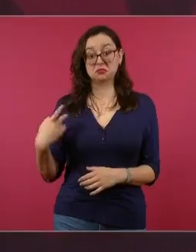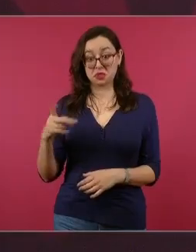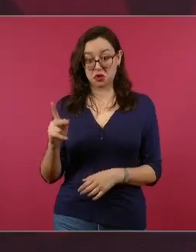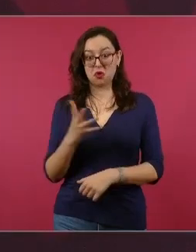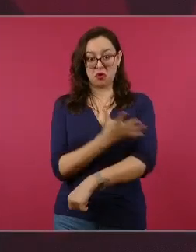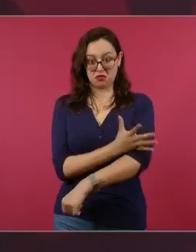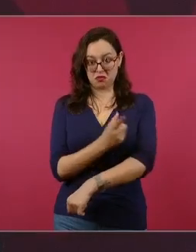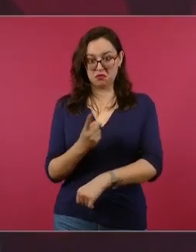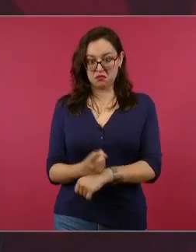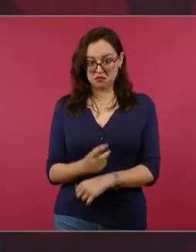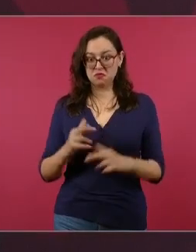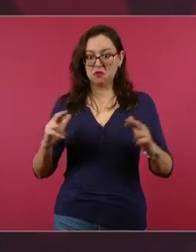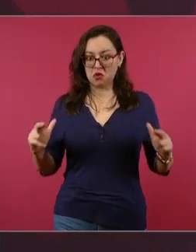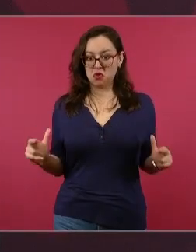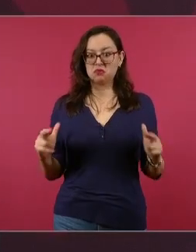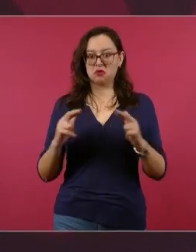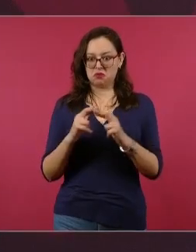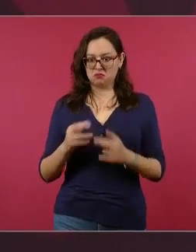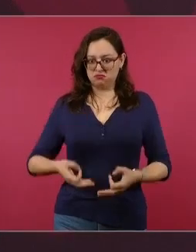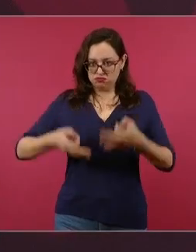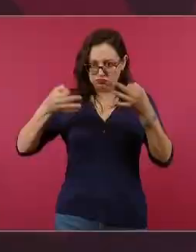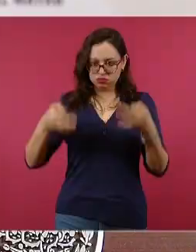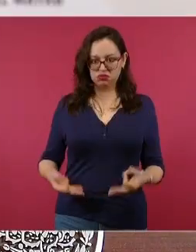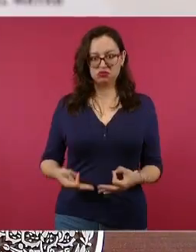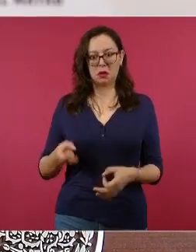auténtica, no hipócrita.